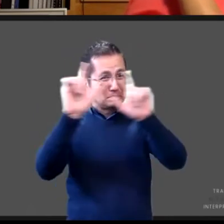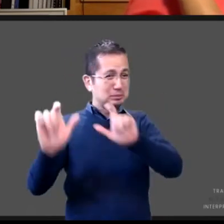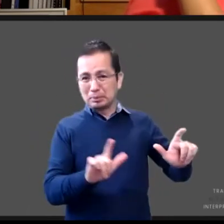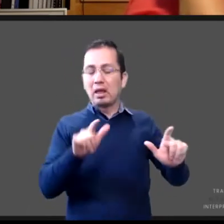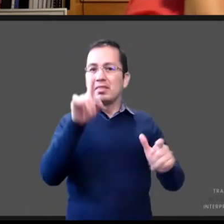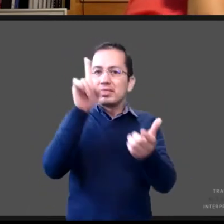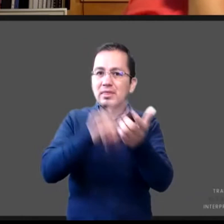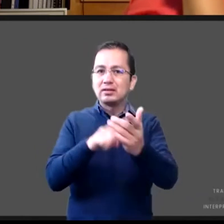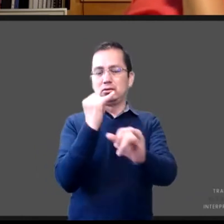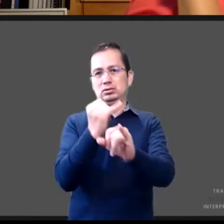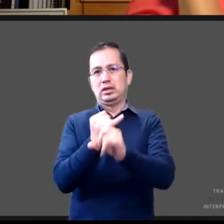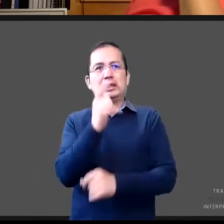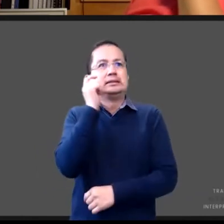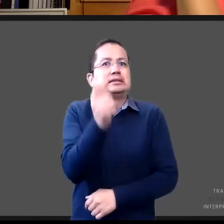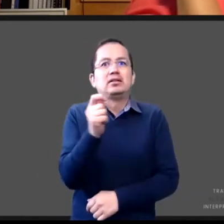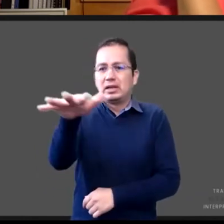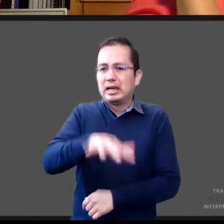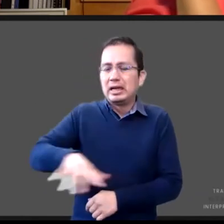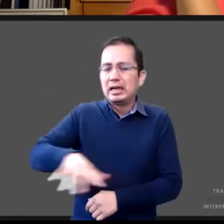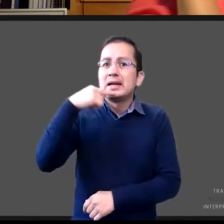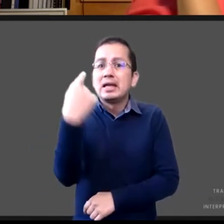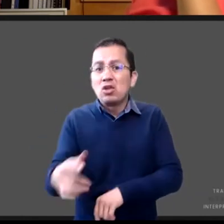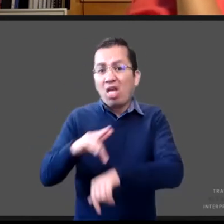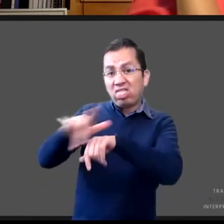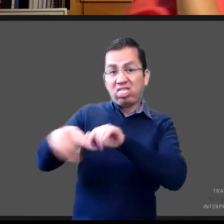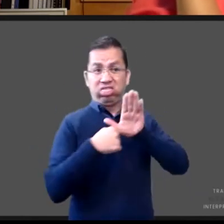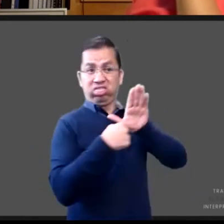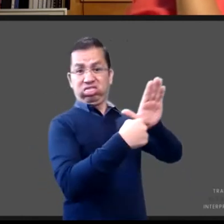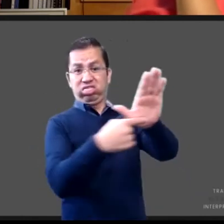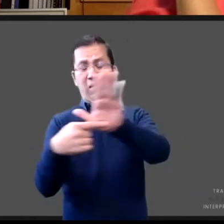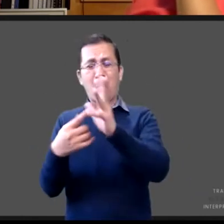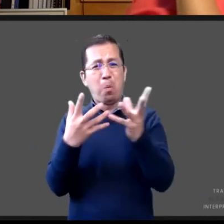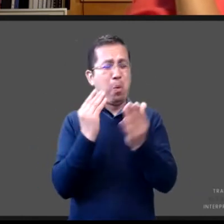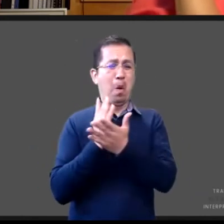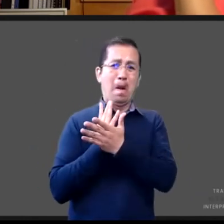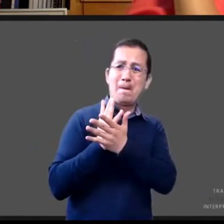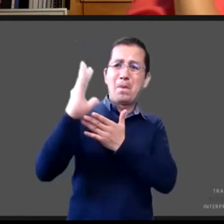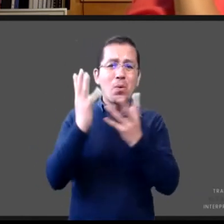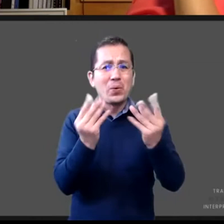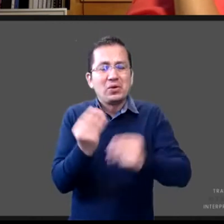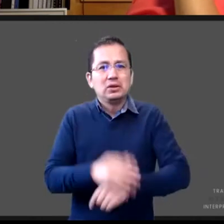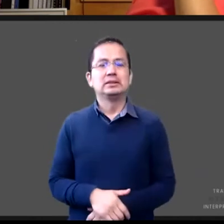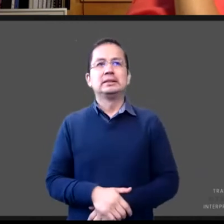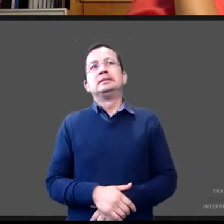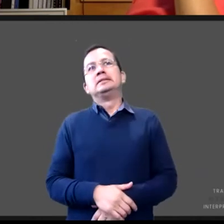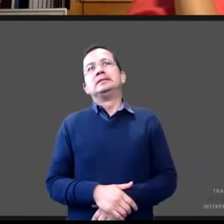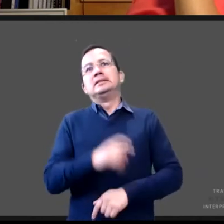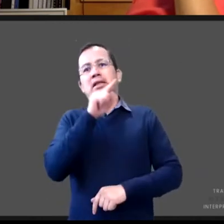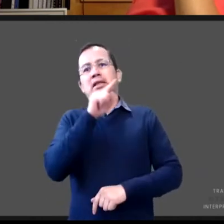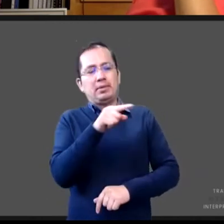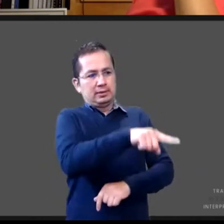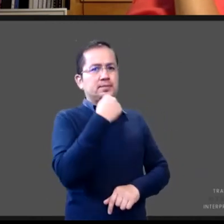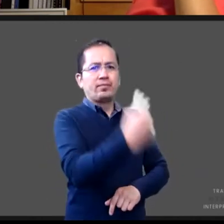un crecimiento exponencial. La violencia física, la agresión, el trato